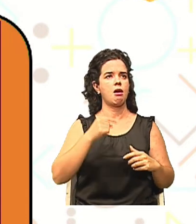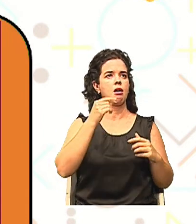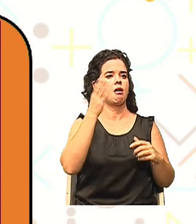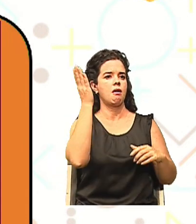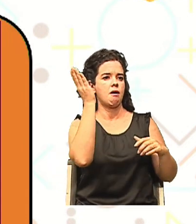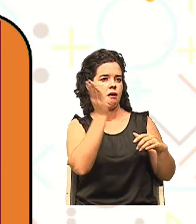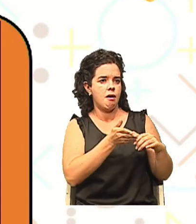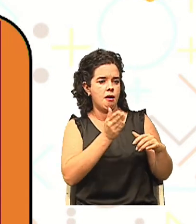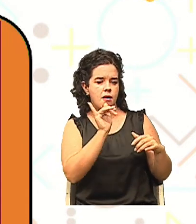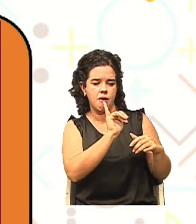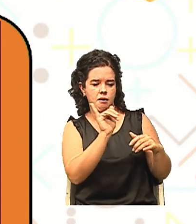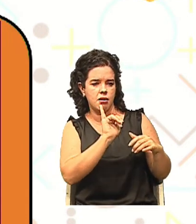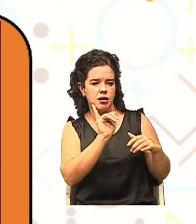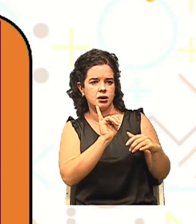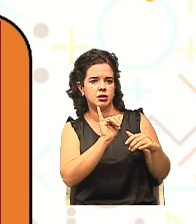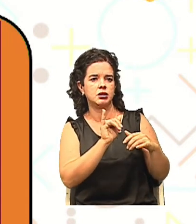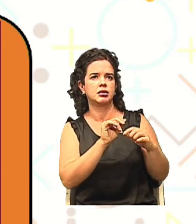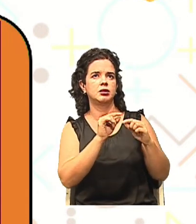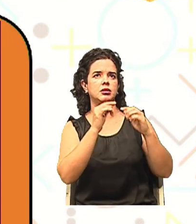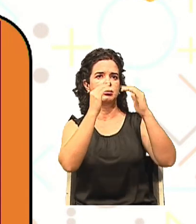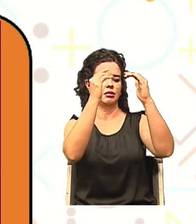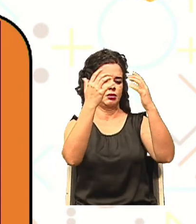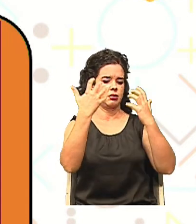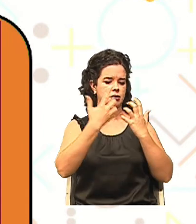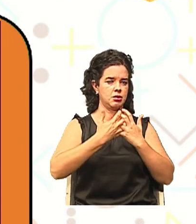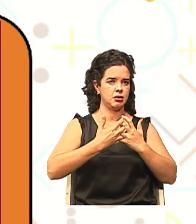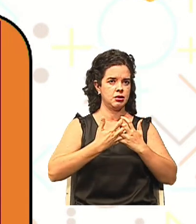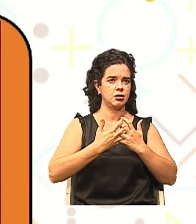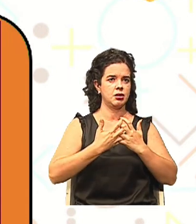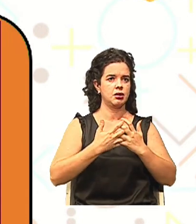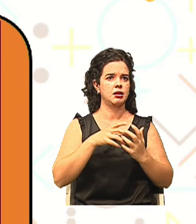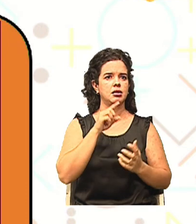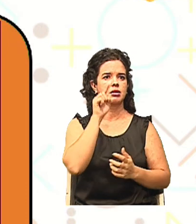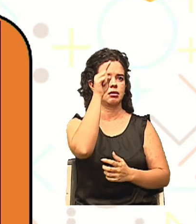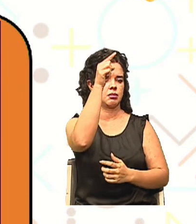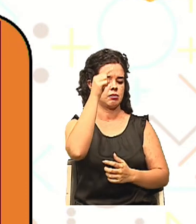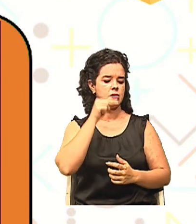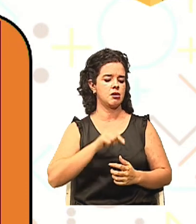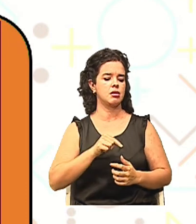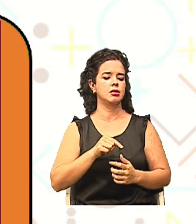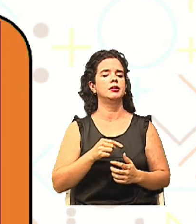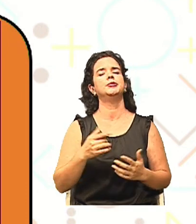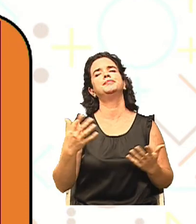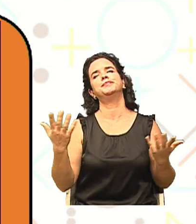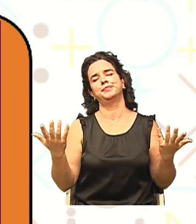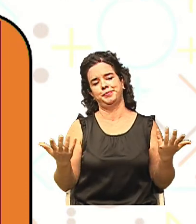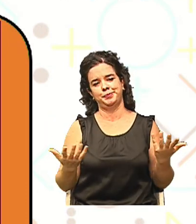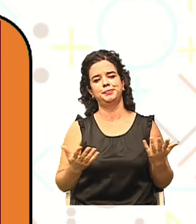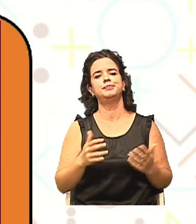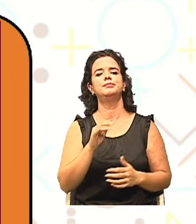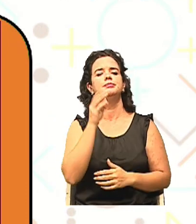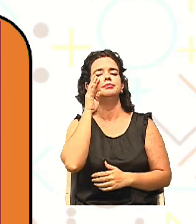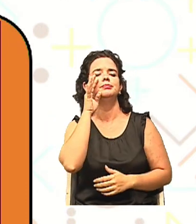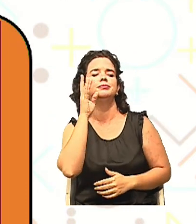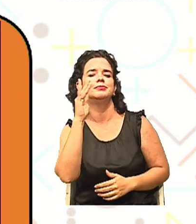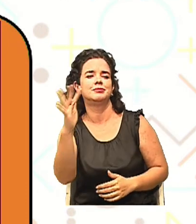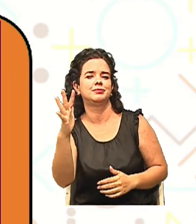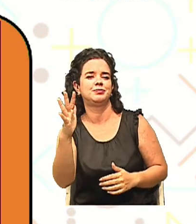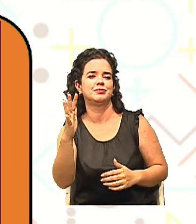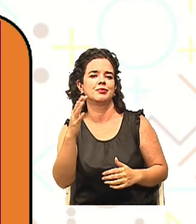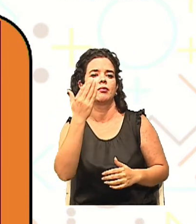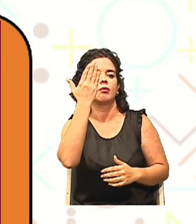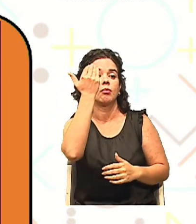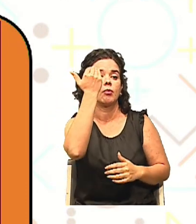semejanza y el ángulo entre ellos tiene la misma medida, entonces esos triángulos son semejantes por